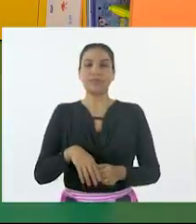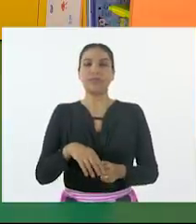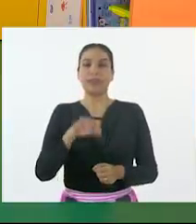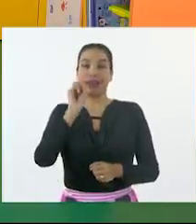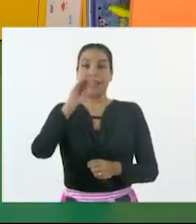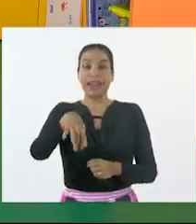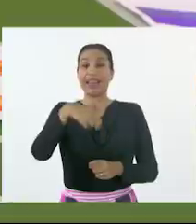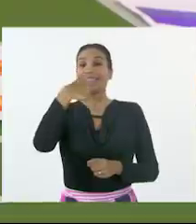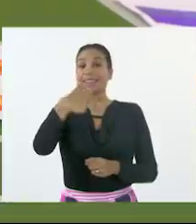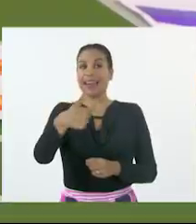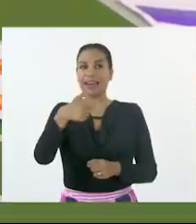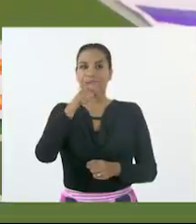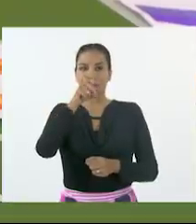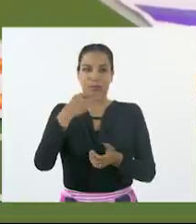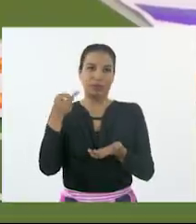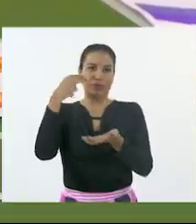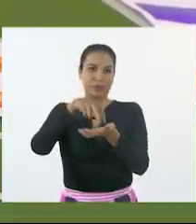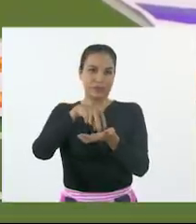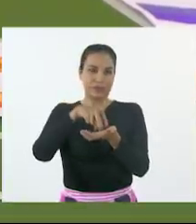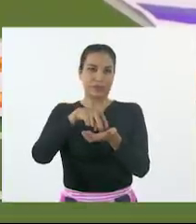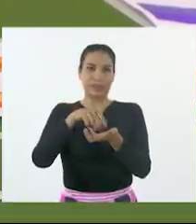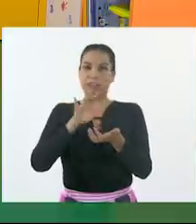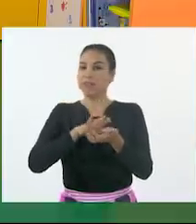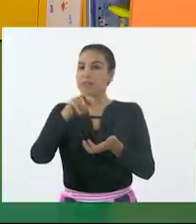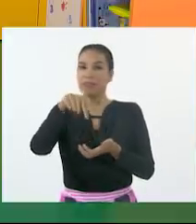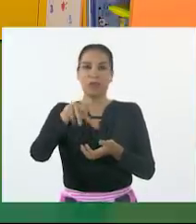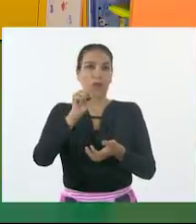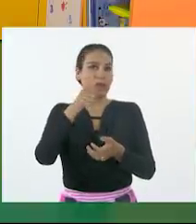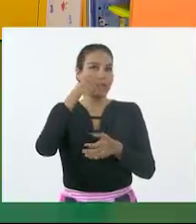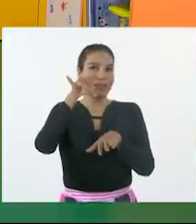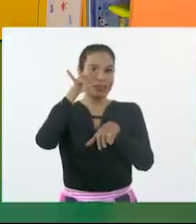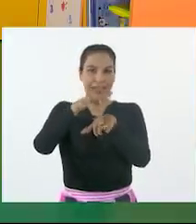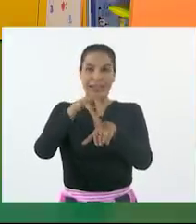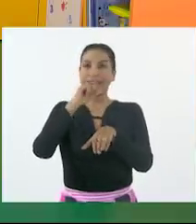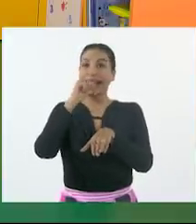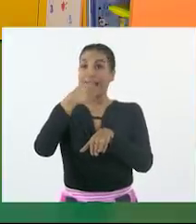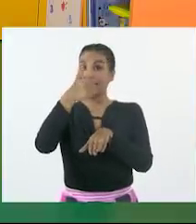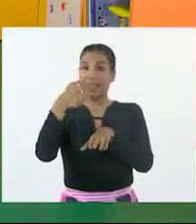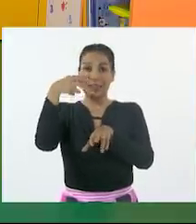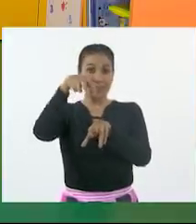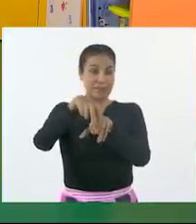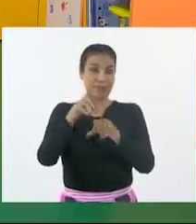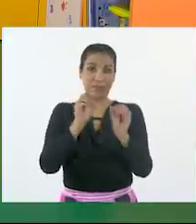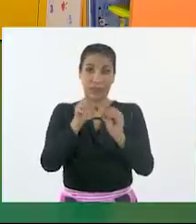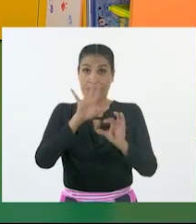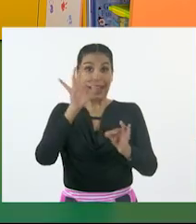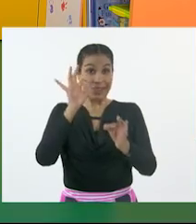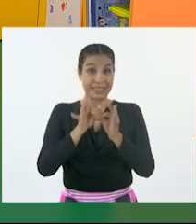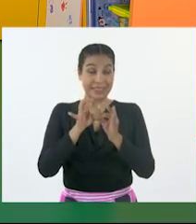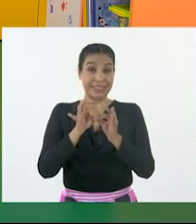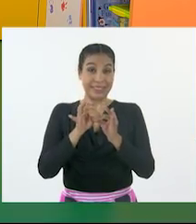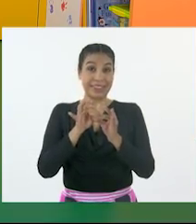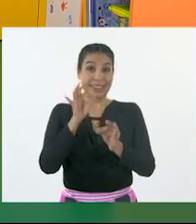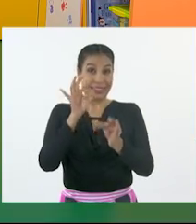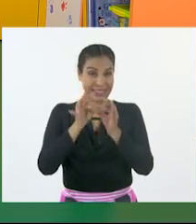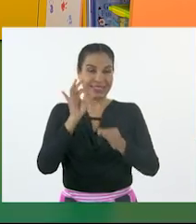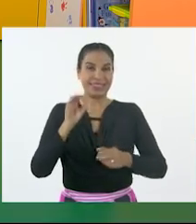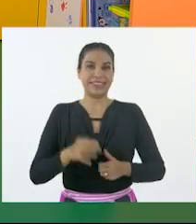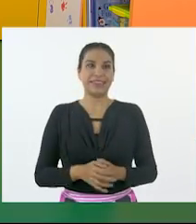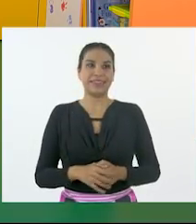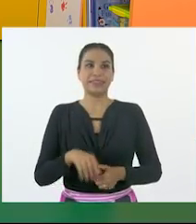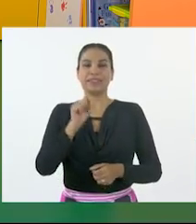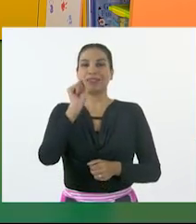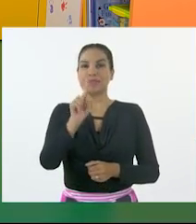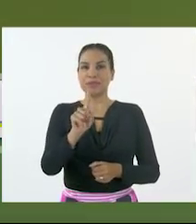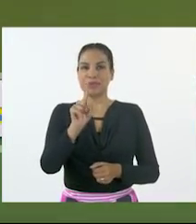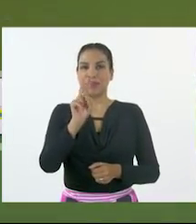Seis. Muy bien. Y vas a saltar y no vas a pisar el 6. A ver. ¿Lista? ¡Lista!